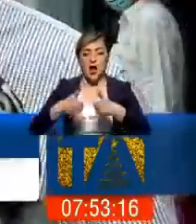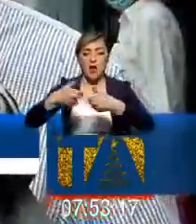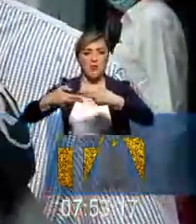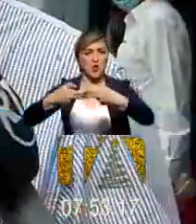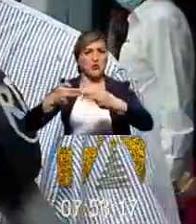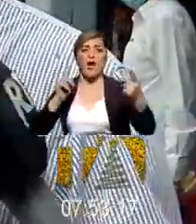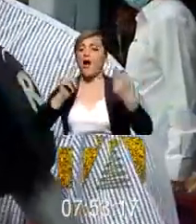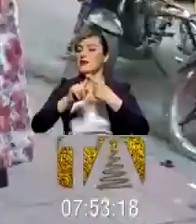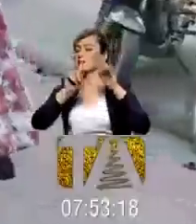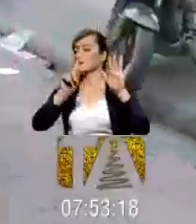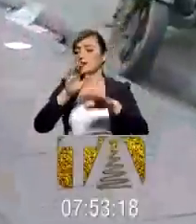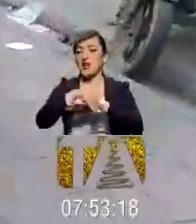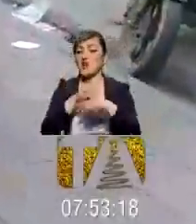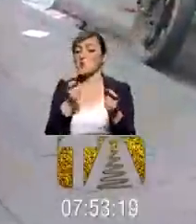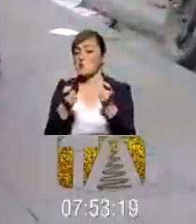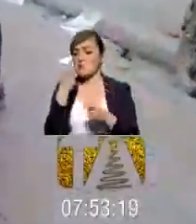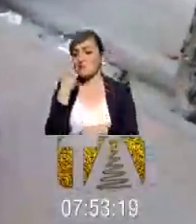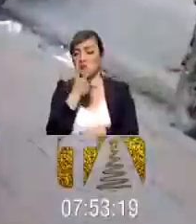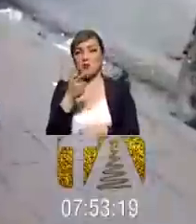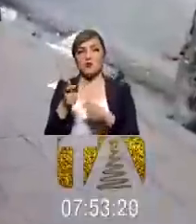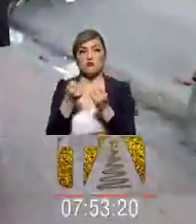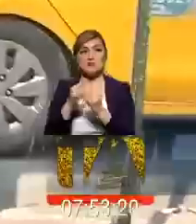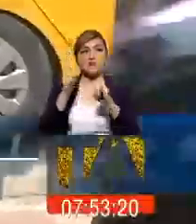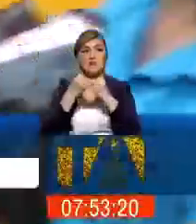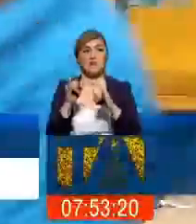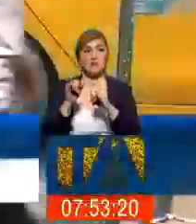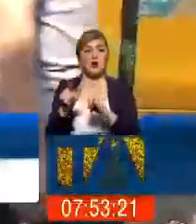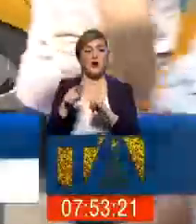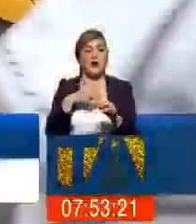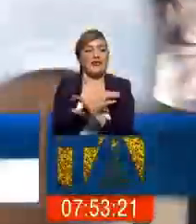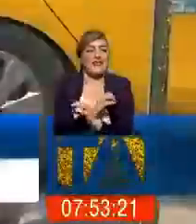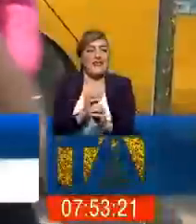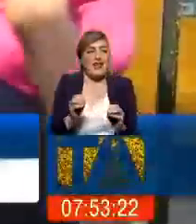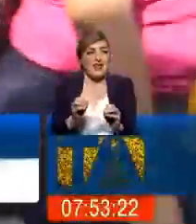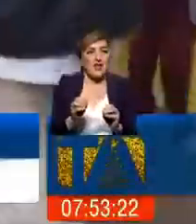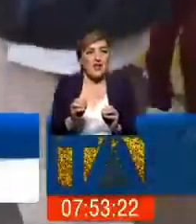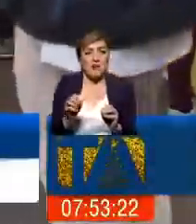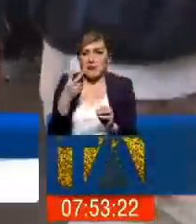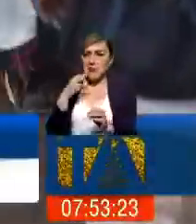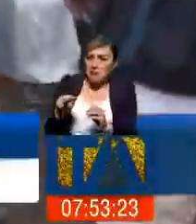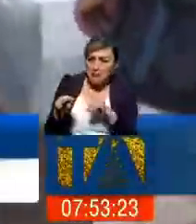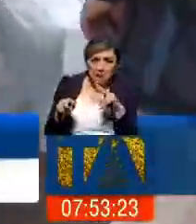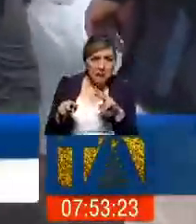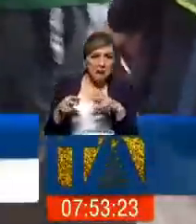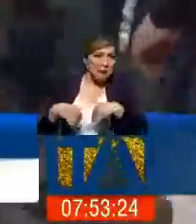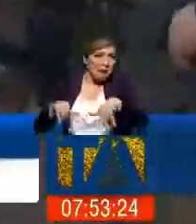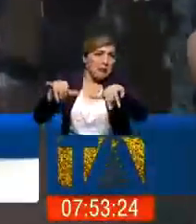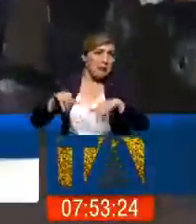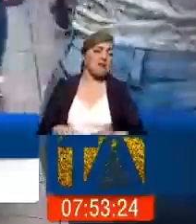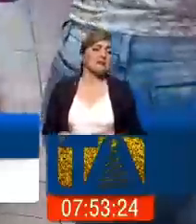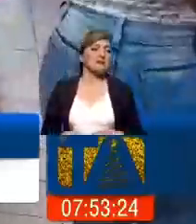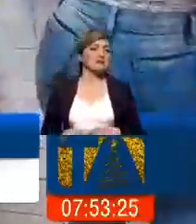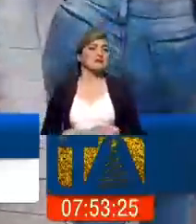almacenes, también haremos ese control. Los comerciantes informales, en cambio, se supone que en la bahía ya no deberían estar, pues antes de la declaratoria del